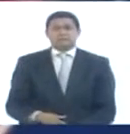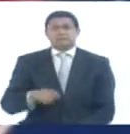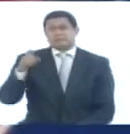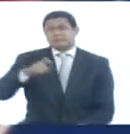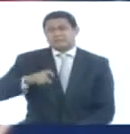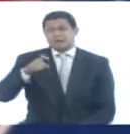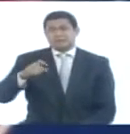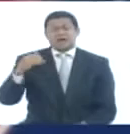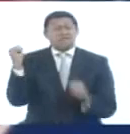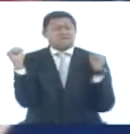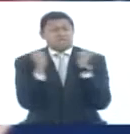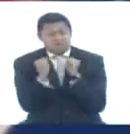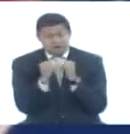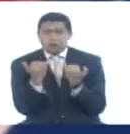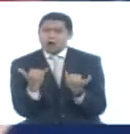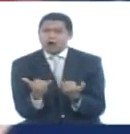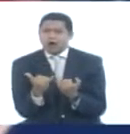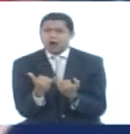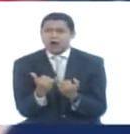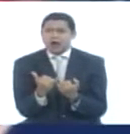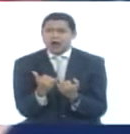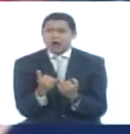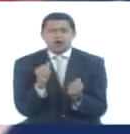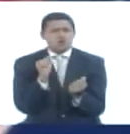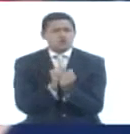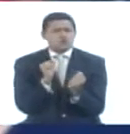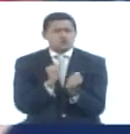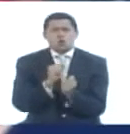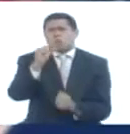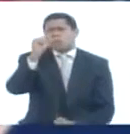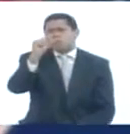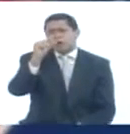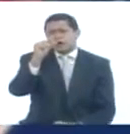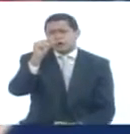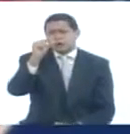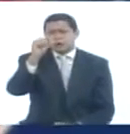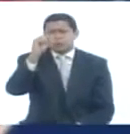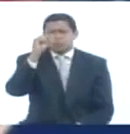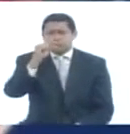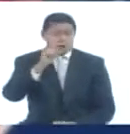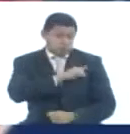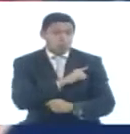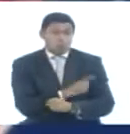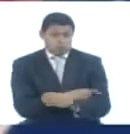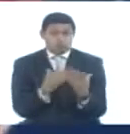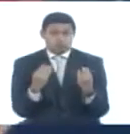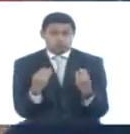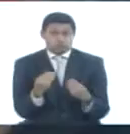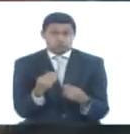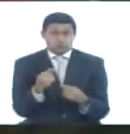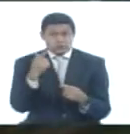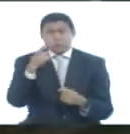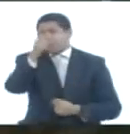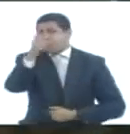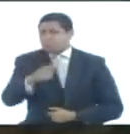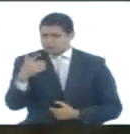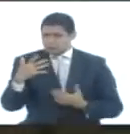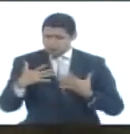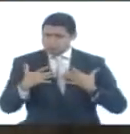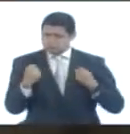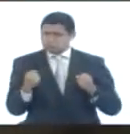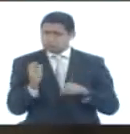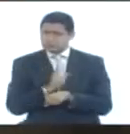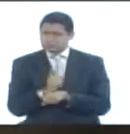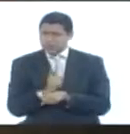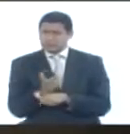necesitaban refrigeración, ahora son de estado sólido, son pequeñas cajitas que tienen gran poder. Además, la recuperación del paciente es muy